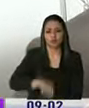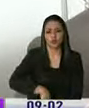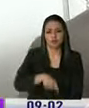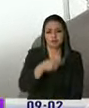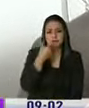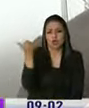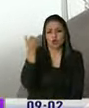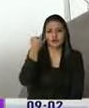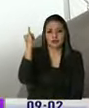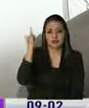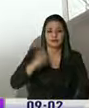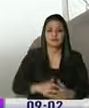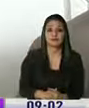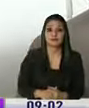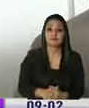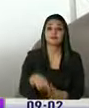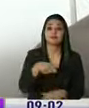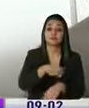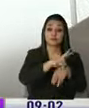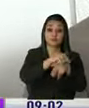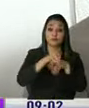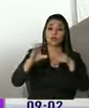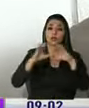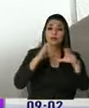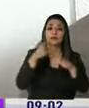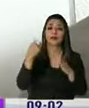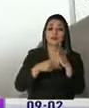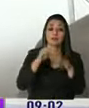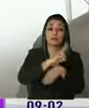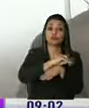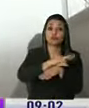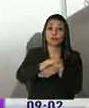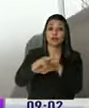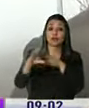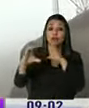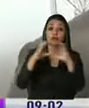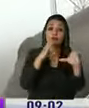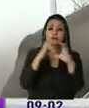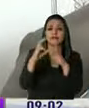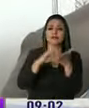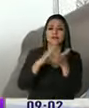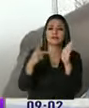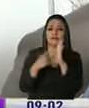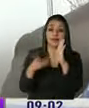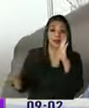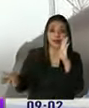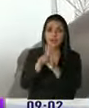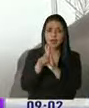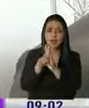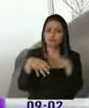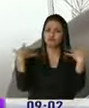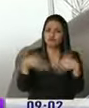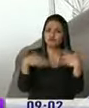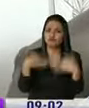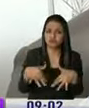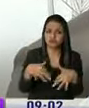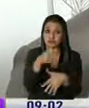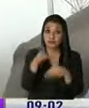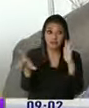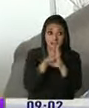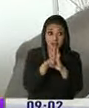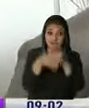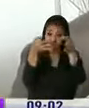esta institución, que efectivamente el mismo nombre de ser Supercom hace prever que es una superley, que efectivamente no le ha permitido a los